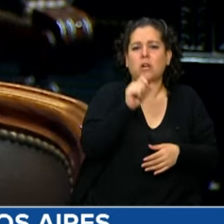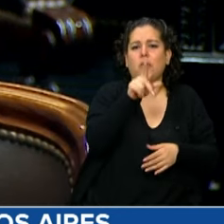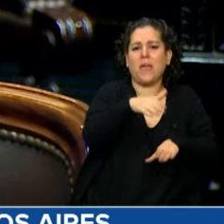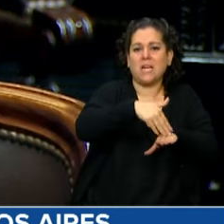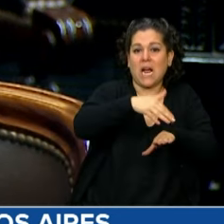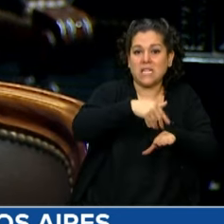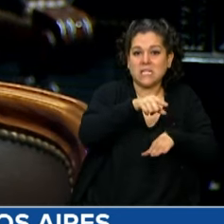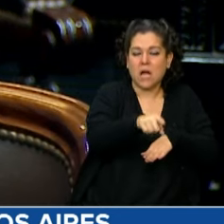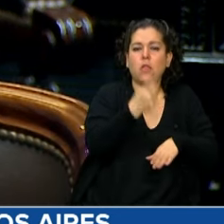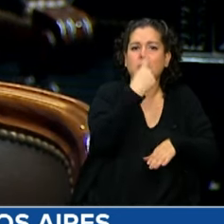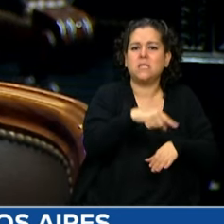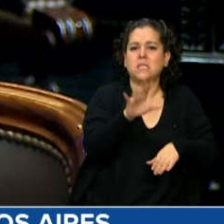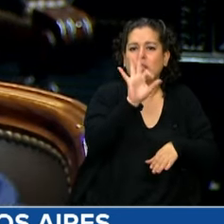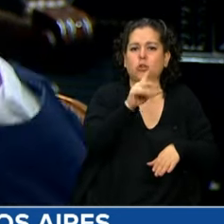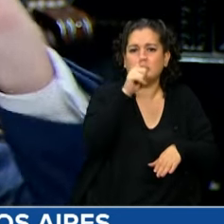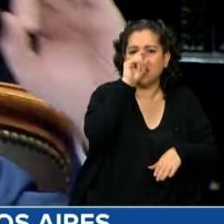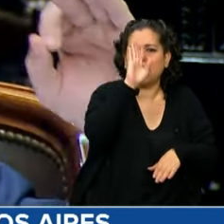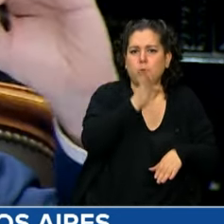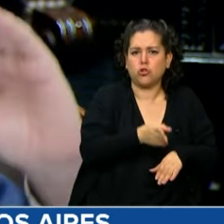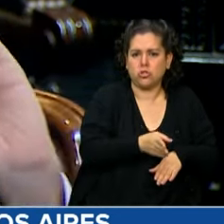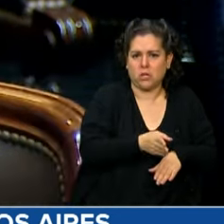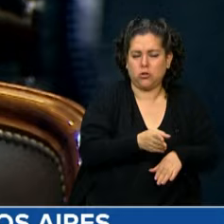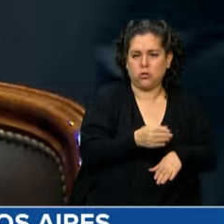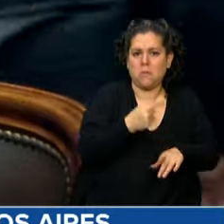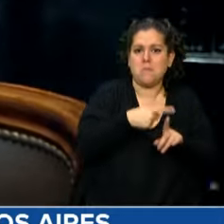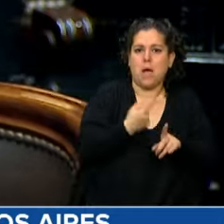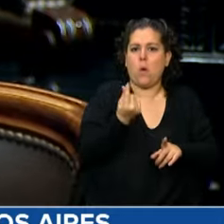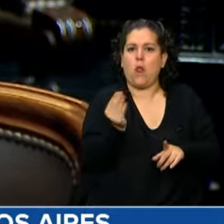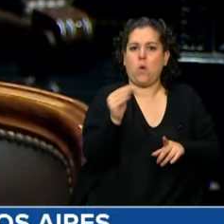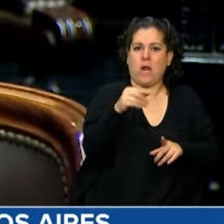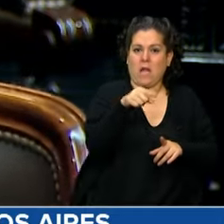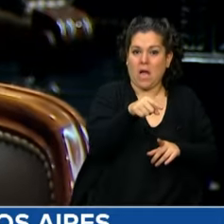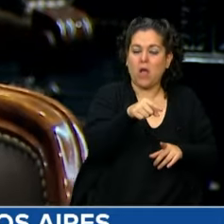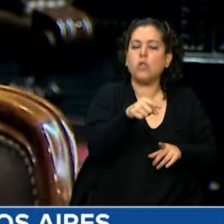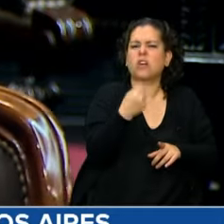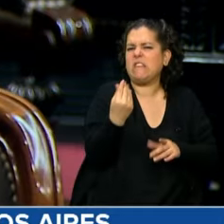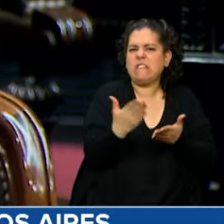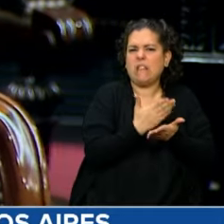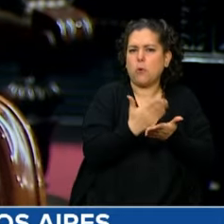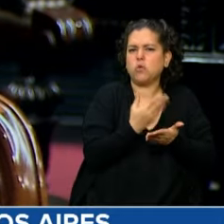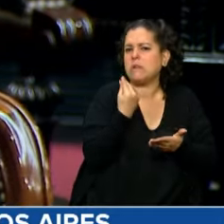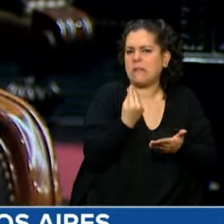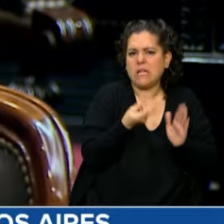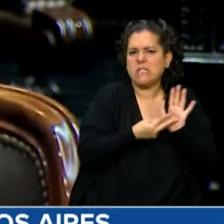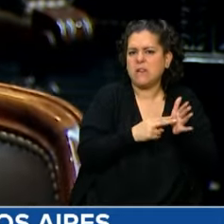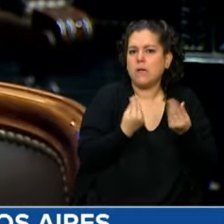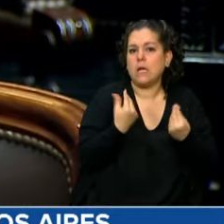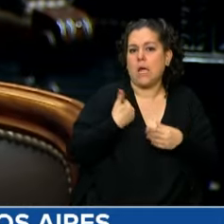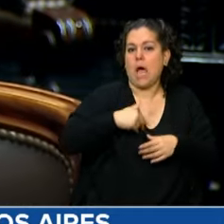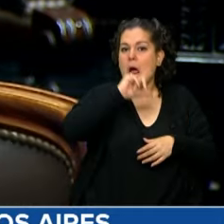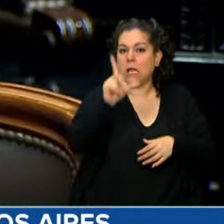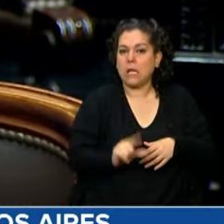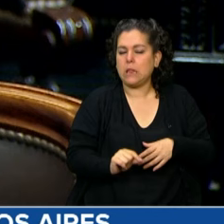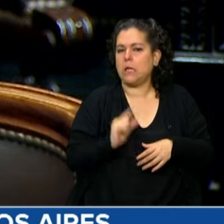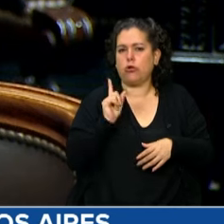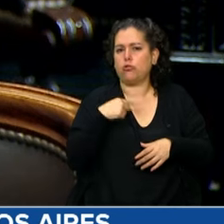calzado 10% sobre el valor agregado que producen Qué significa esto que en la Argentina no